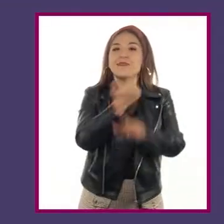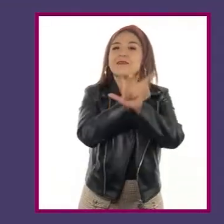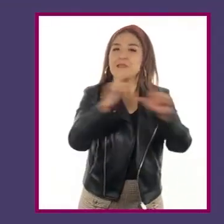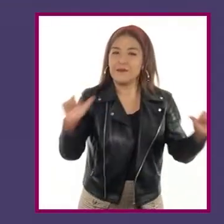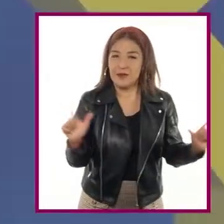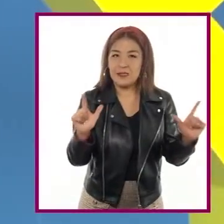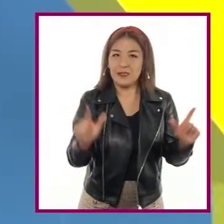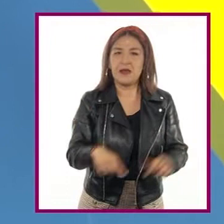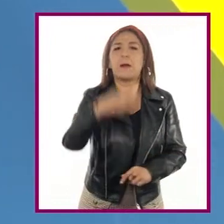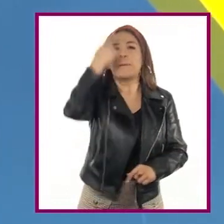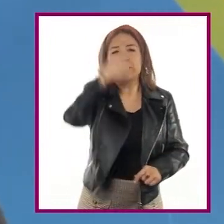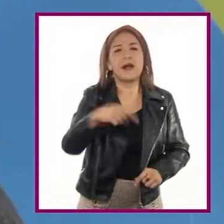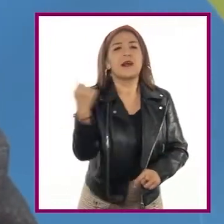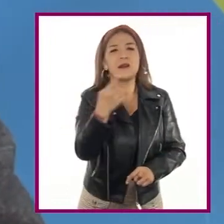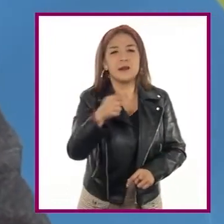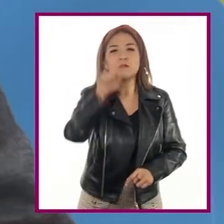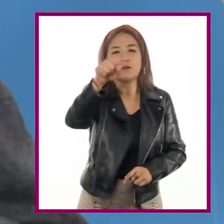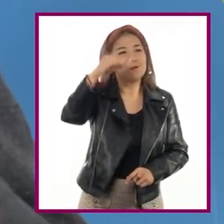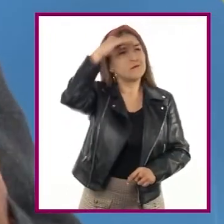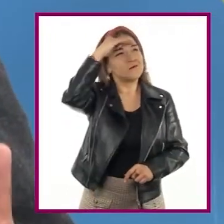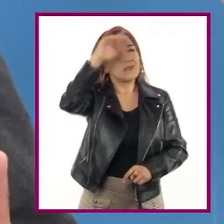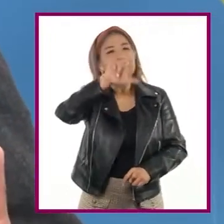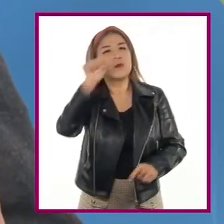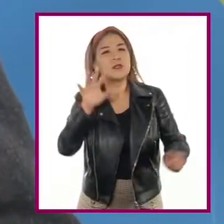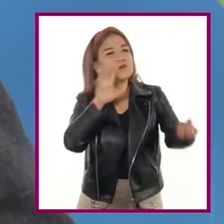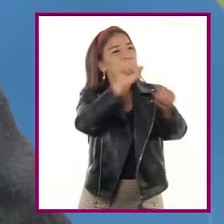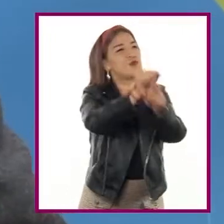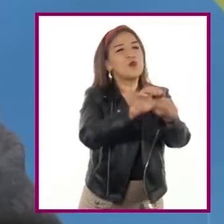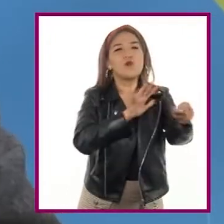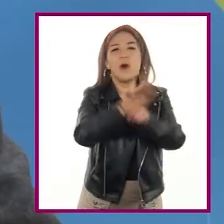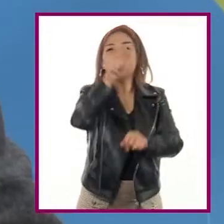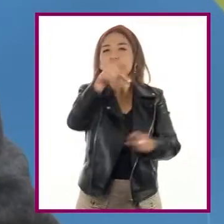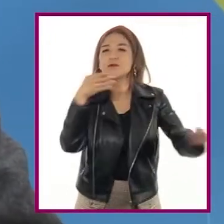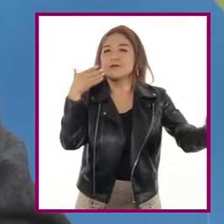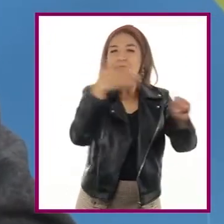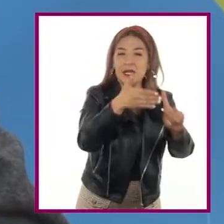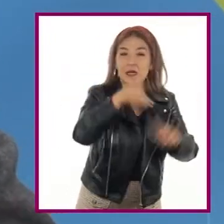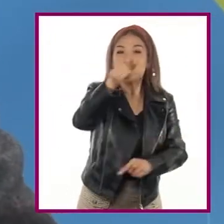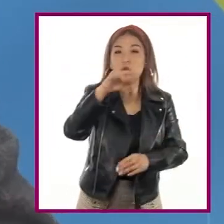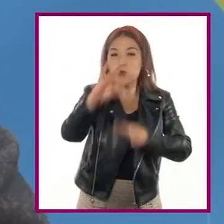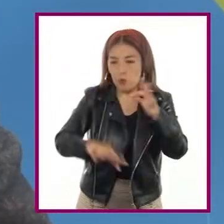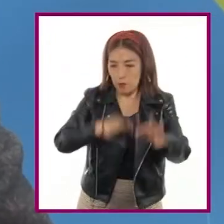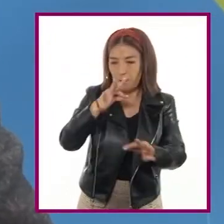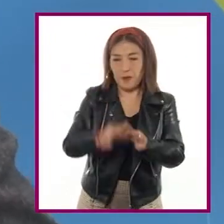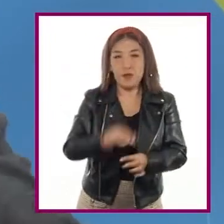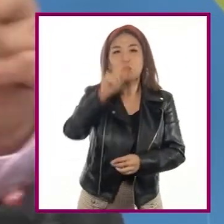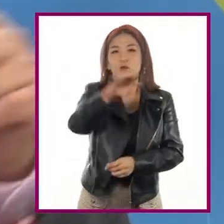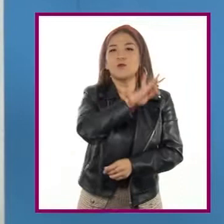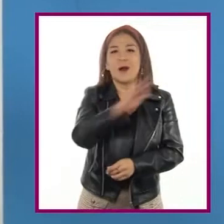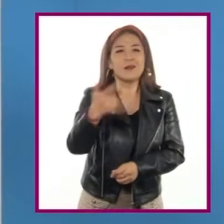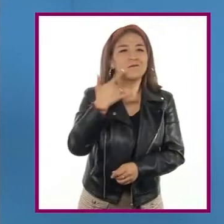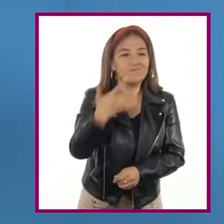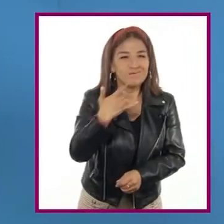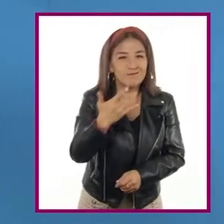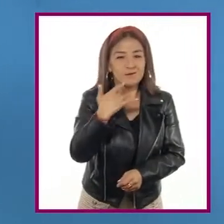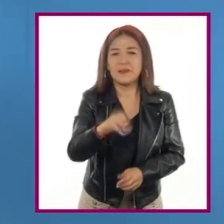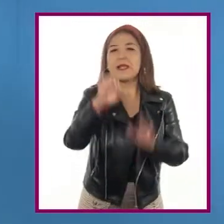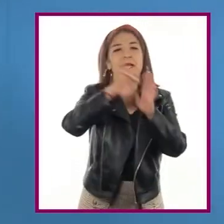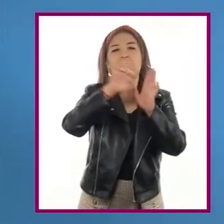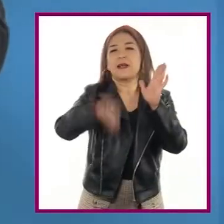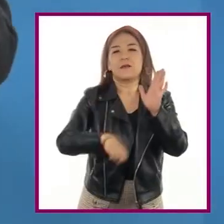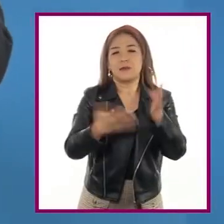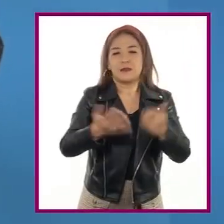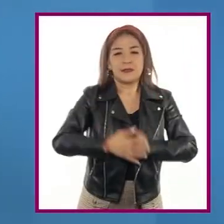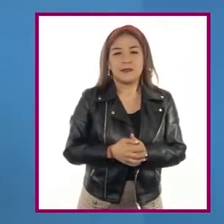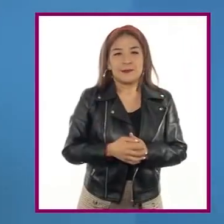ya que les permite ponerse metas, comprometerse con ellas y lograrlas por sus propios medios. Por ejemplo, las